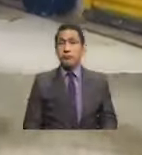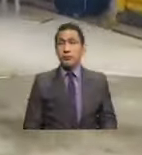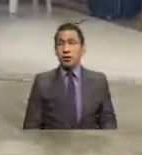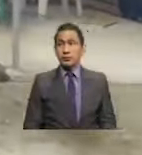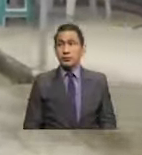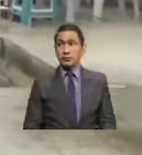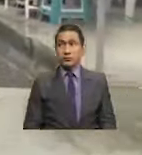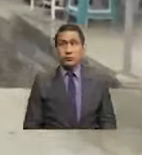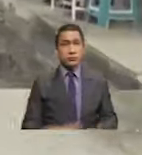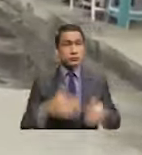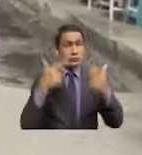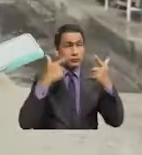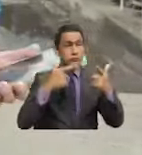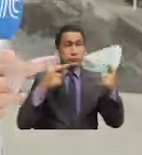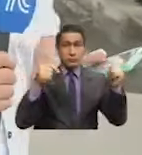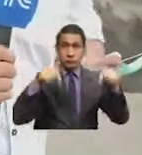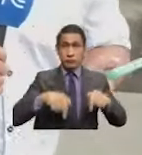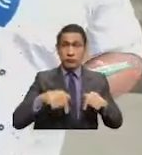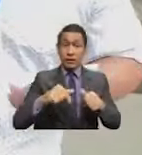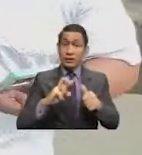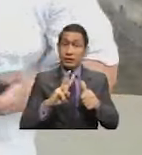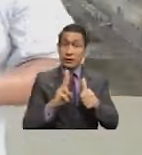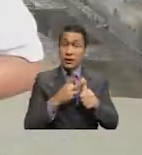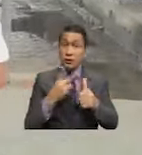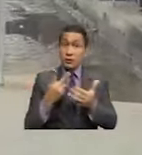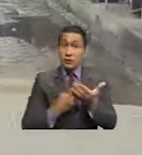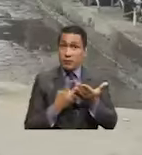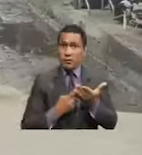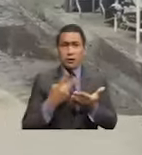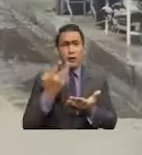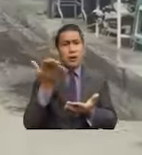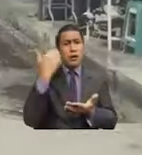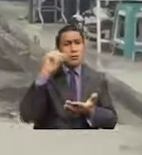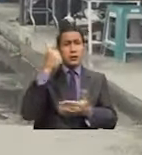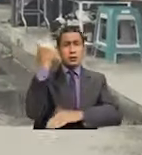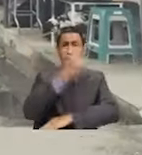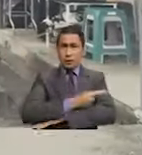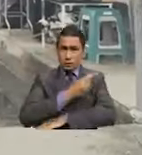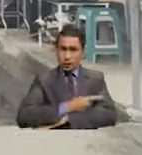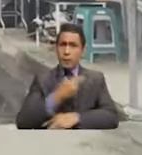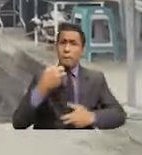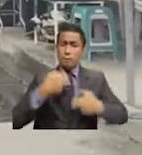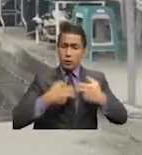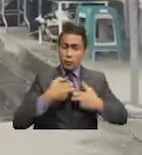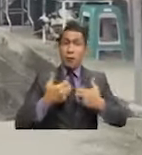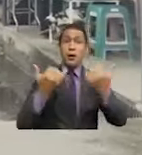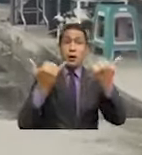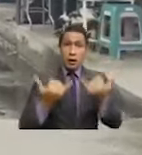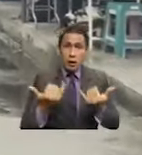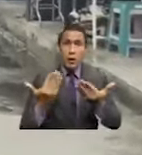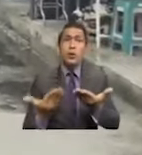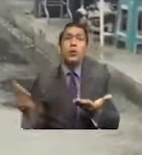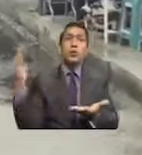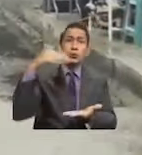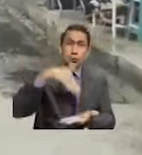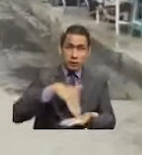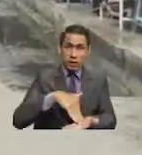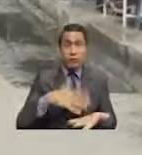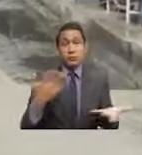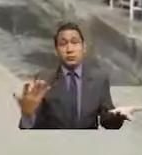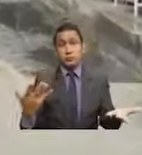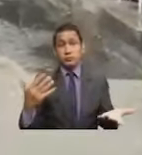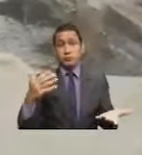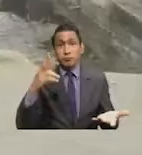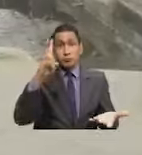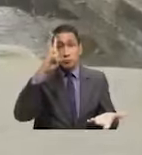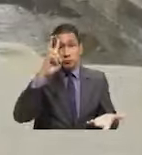resguardando, ¿no?, esta situación. Recordando que es la segunda vez en menos de 10 días que este gremio de sastres es extorsionado,